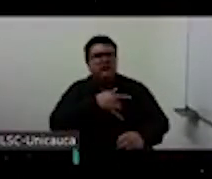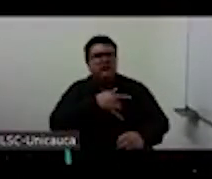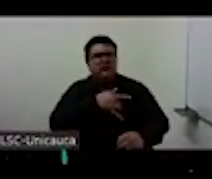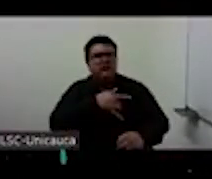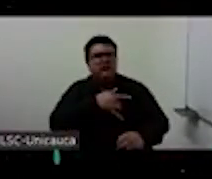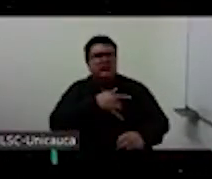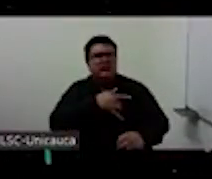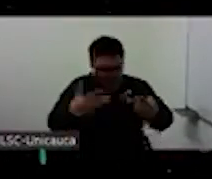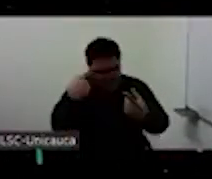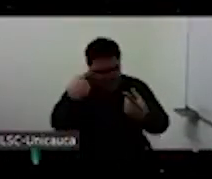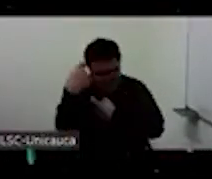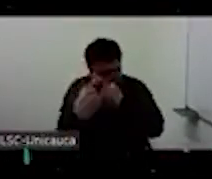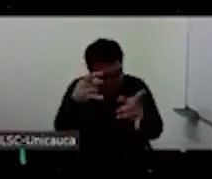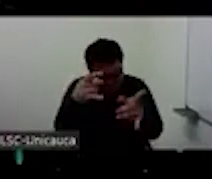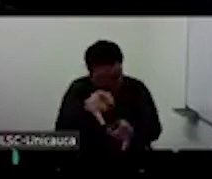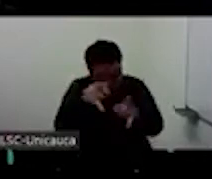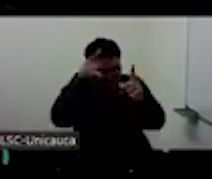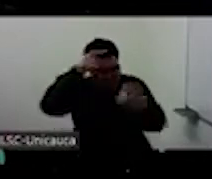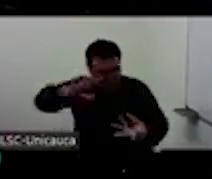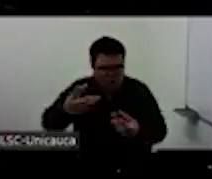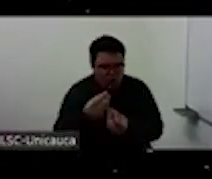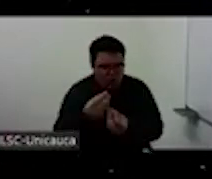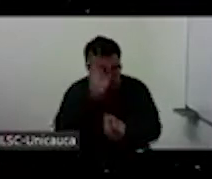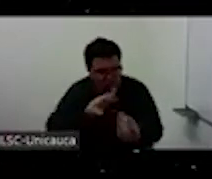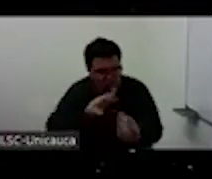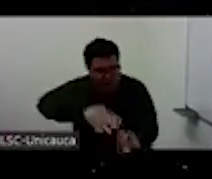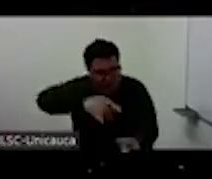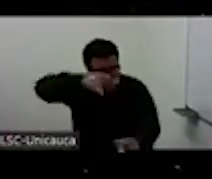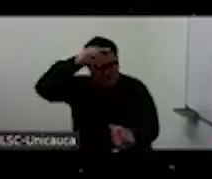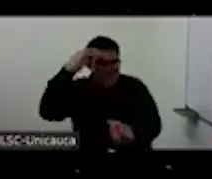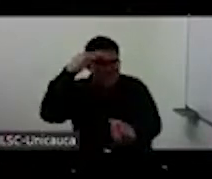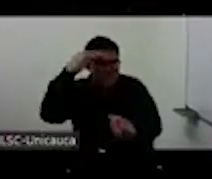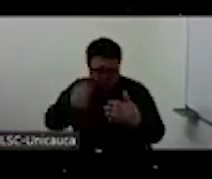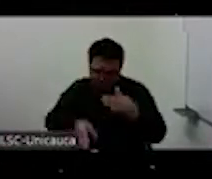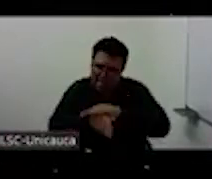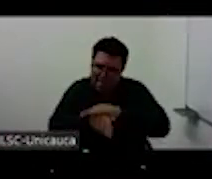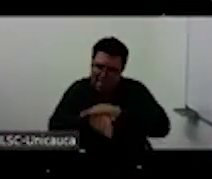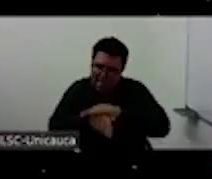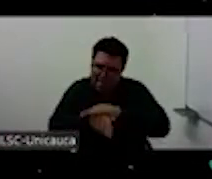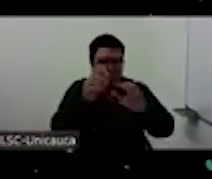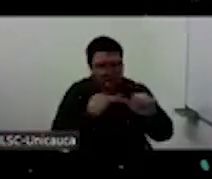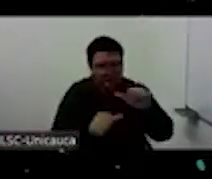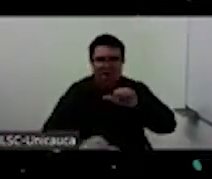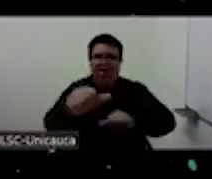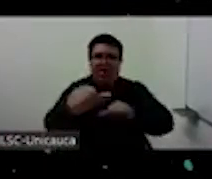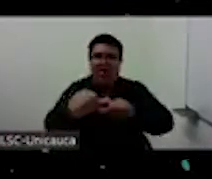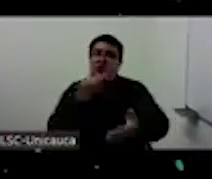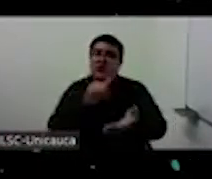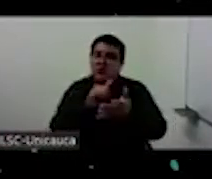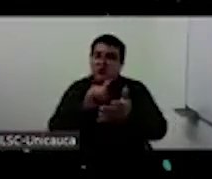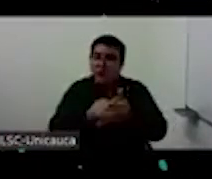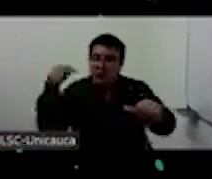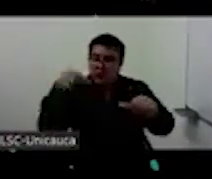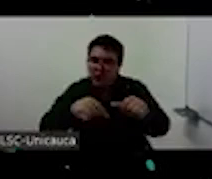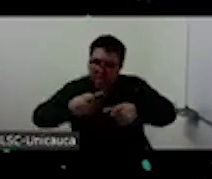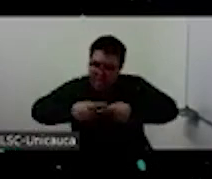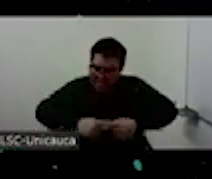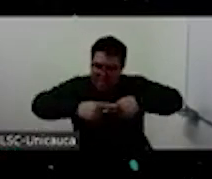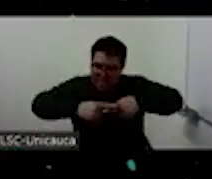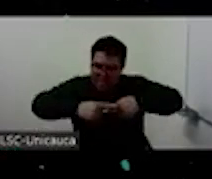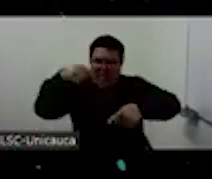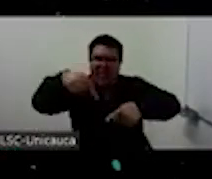la memoria colectiva vigente. Y es así como el tejido se ha venido consolidando como